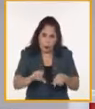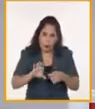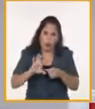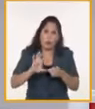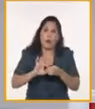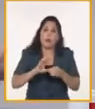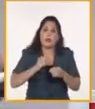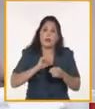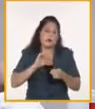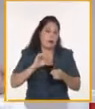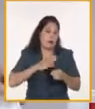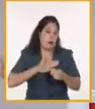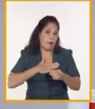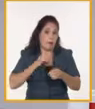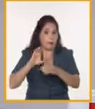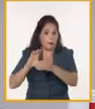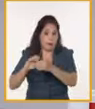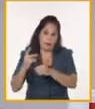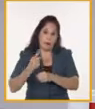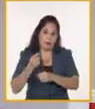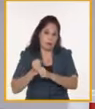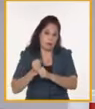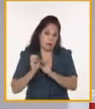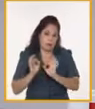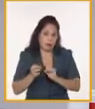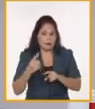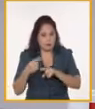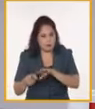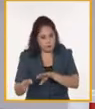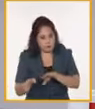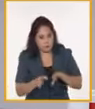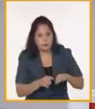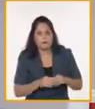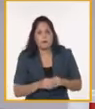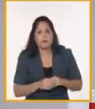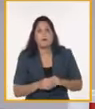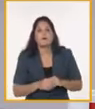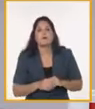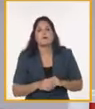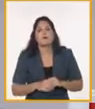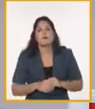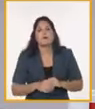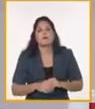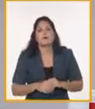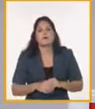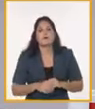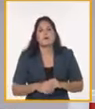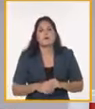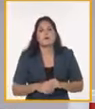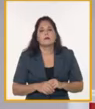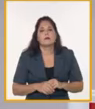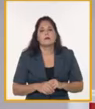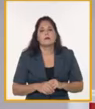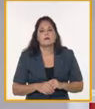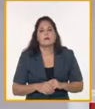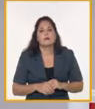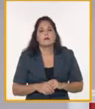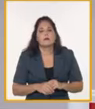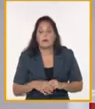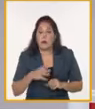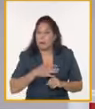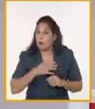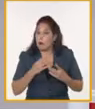esta esta transformaciones hay un hablando de dimensiones hay una algo